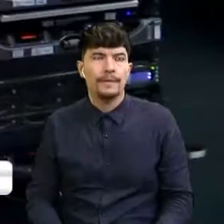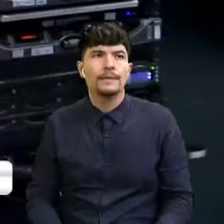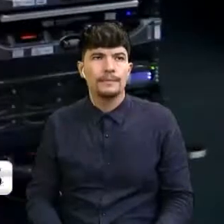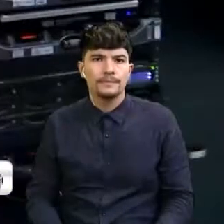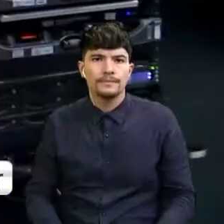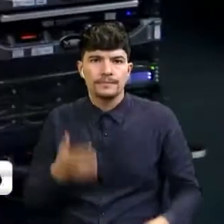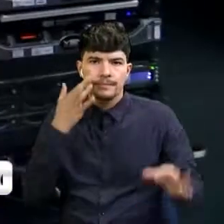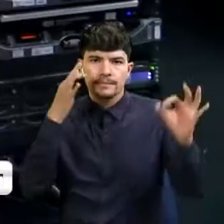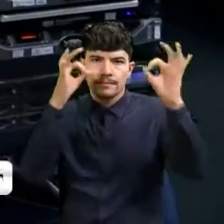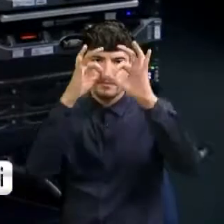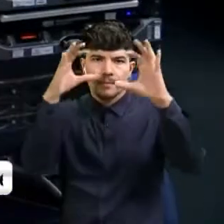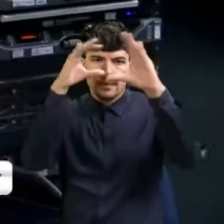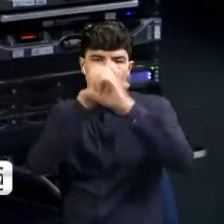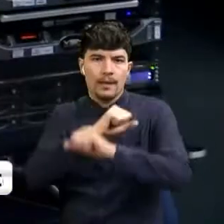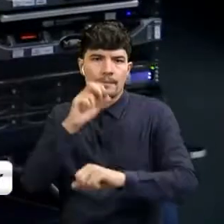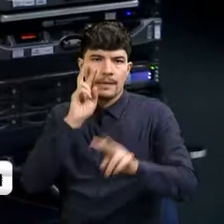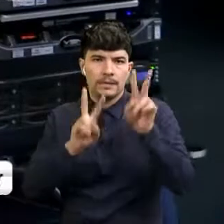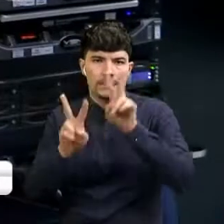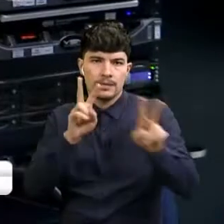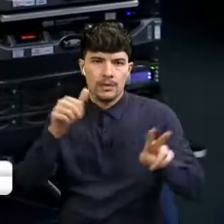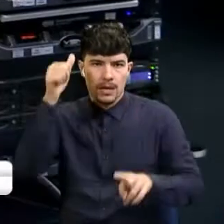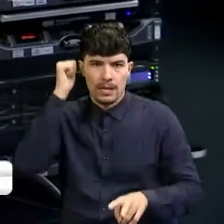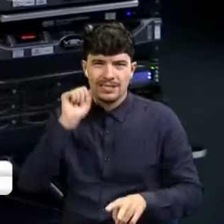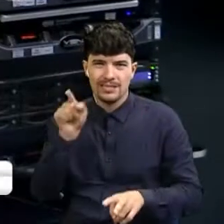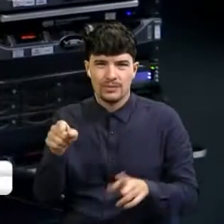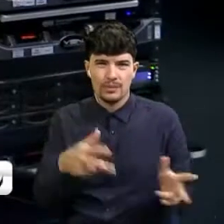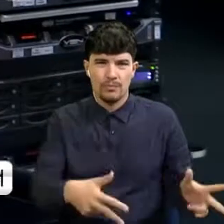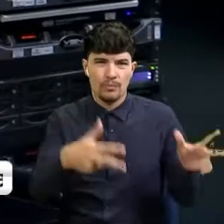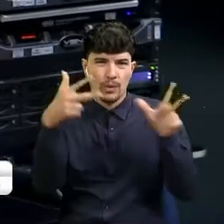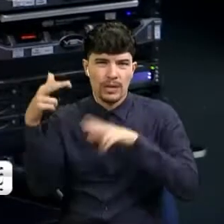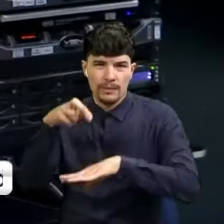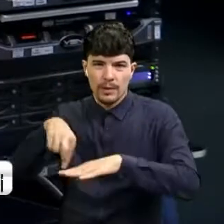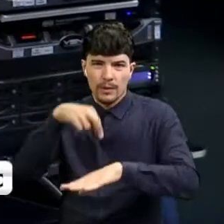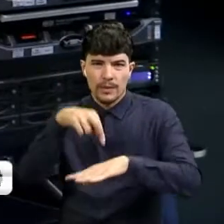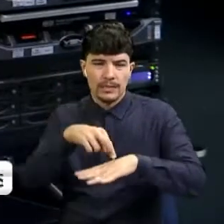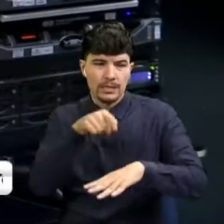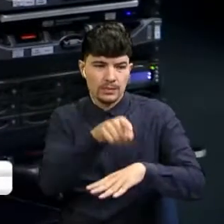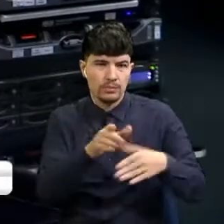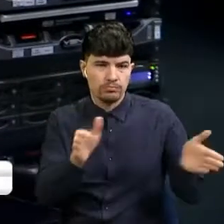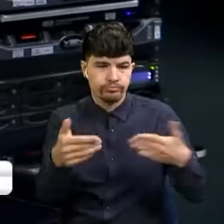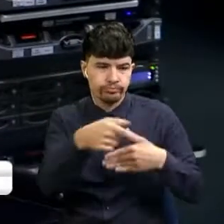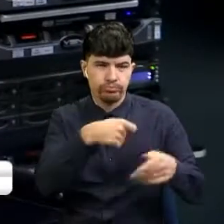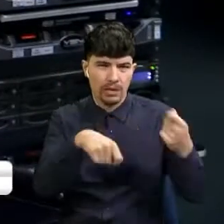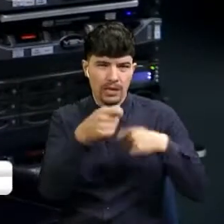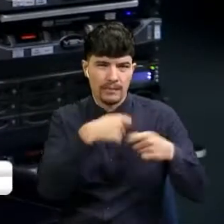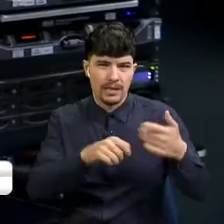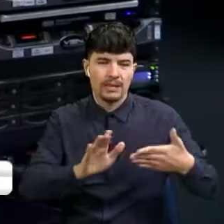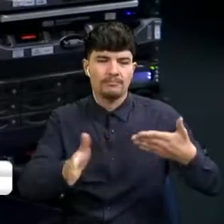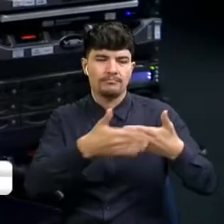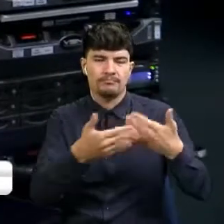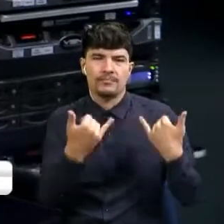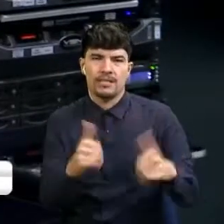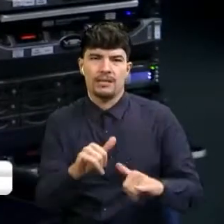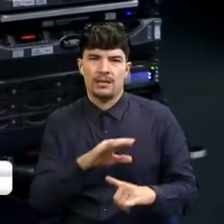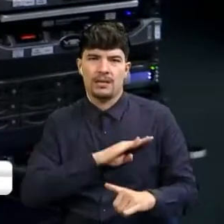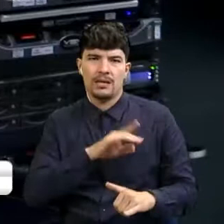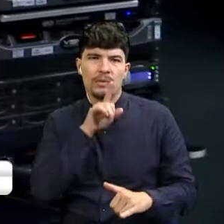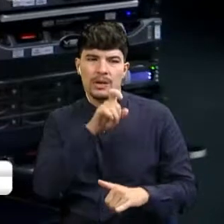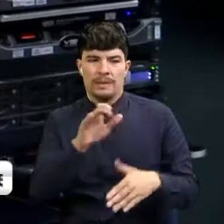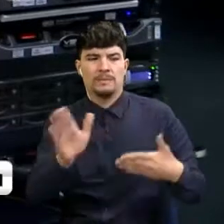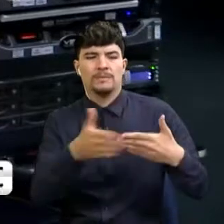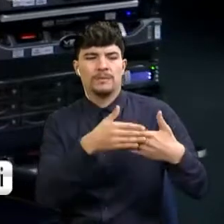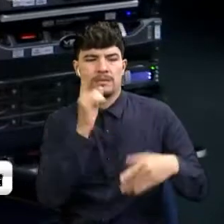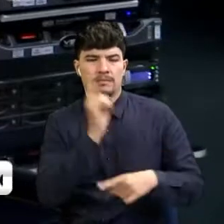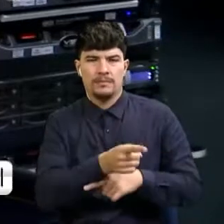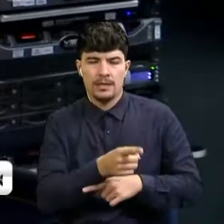El ente nocturno visitó ayer el sector del puente de Provenza, donde fueron selladas 5 casetas por parte de la alcaldía de Bucaramanga. De igual manera, conoceremos